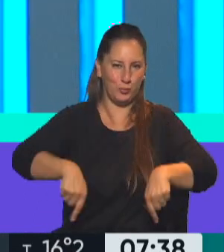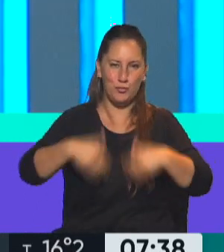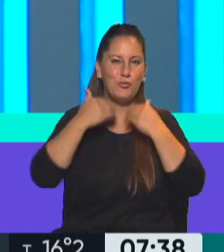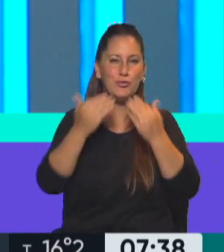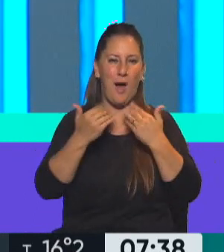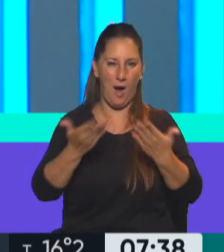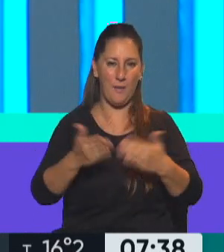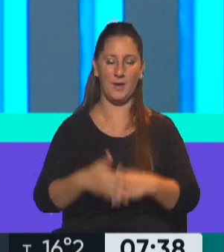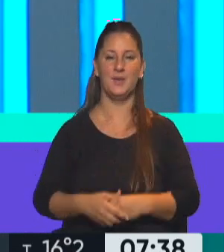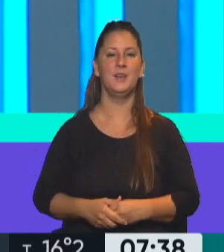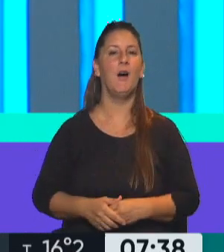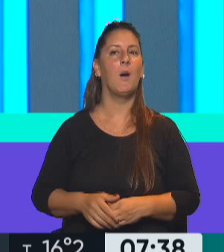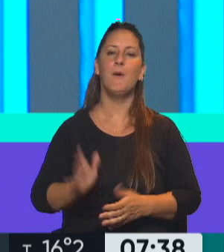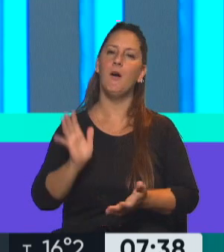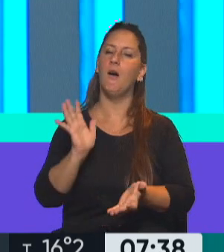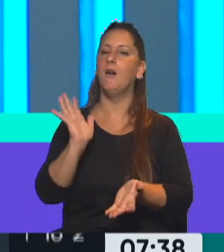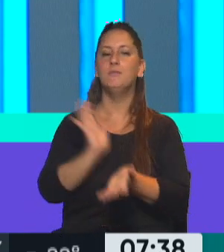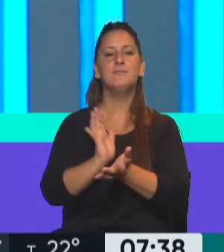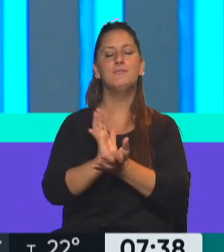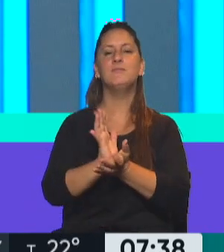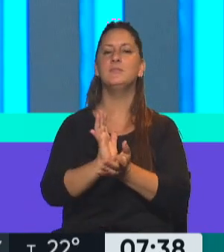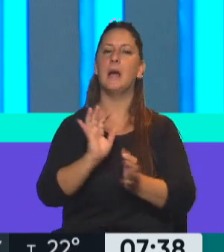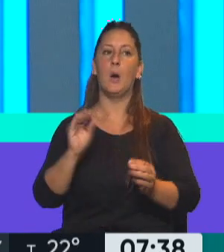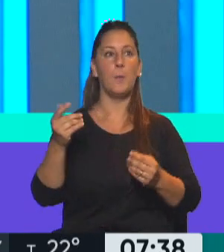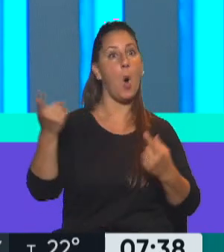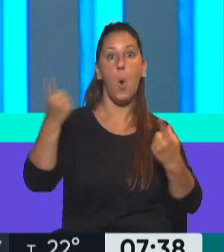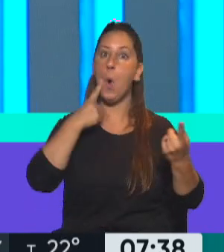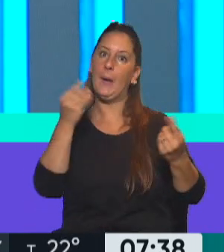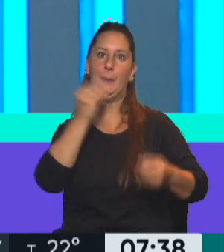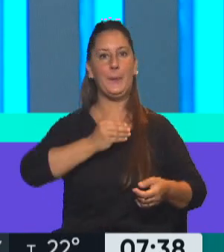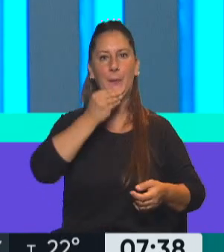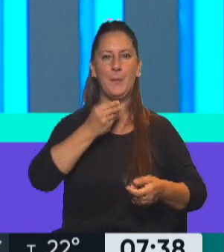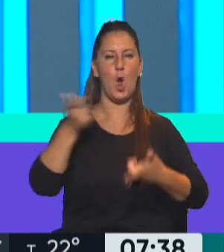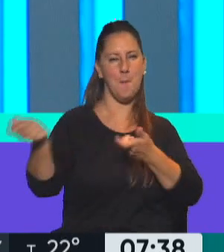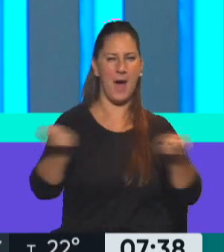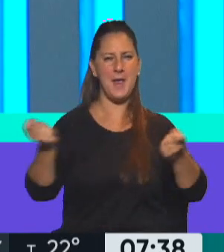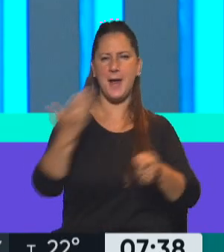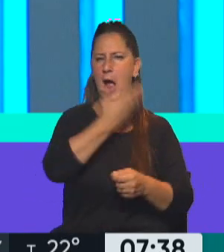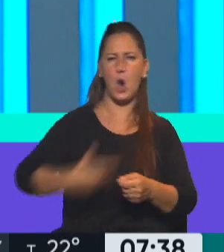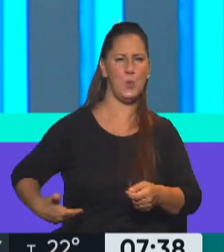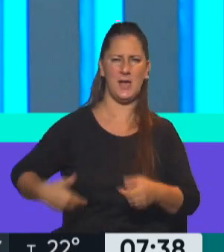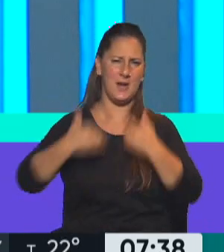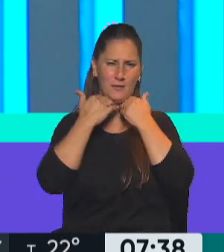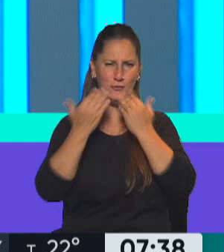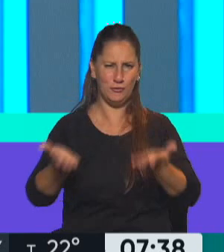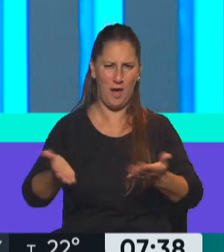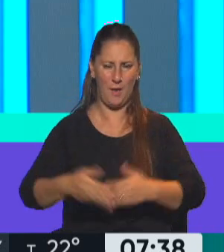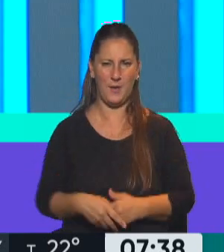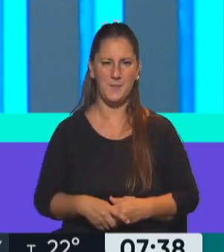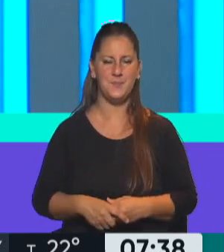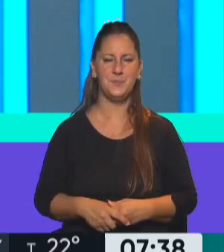Es un buen actor, pero no es un buen gobernante y lo podemos lamentar mucho. Pero